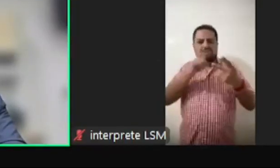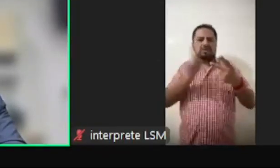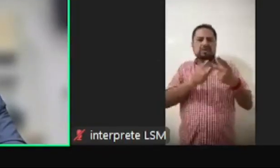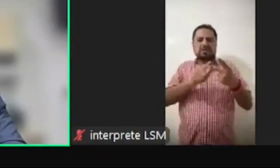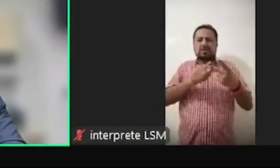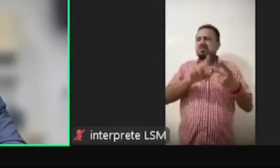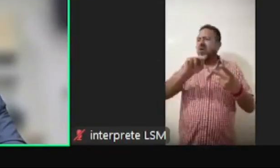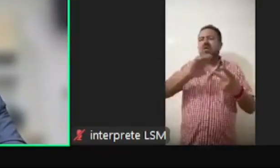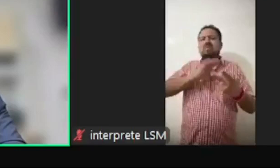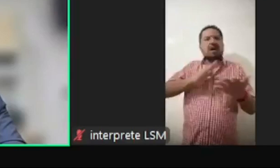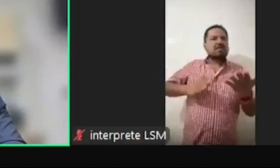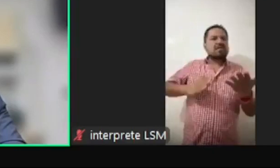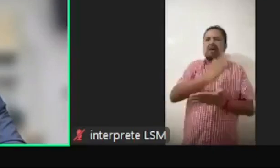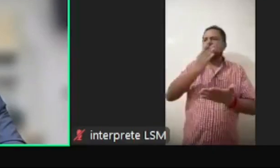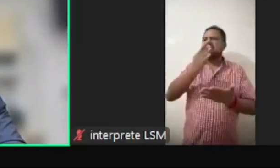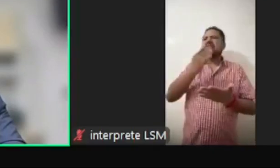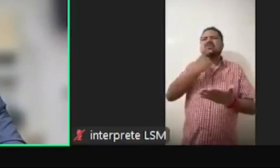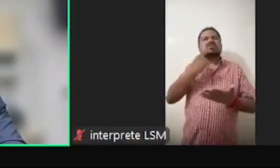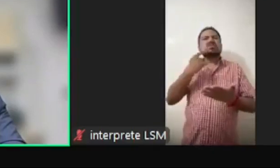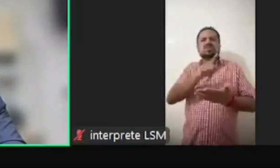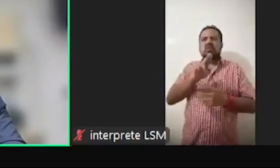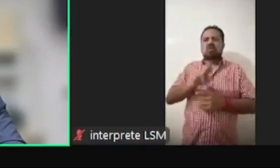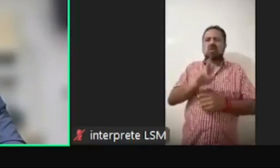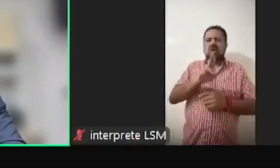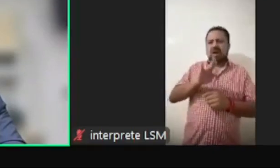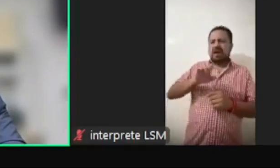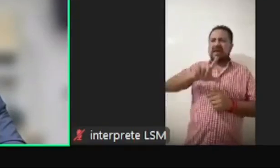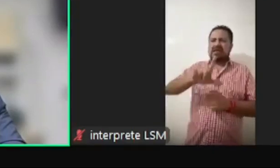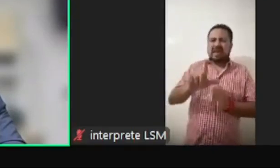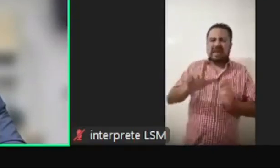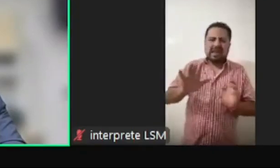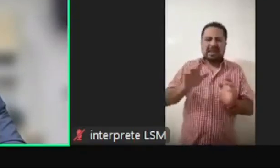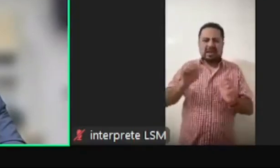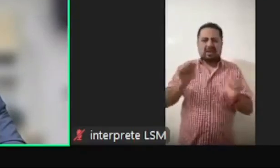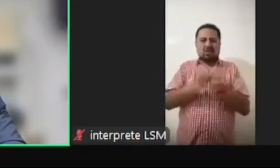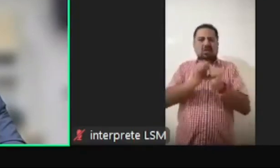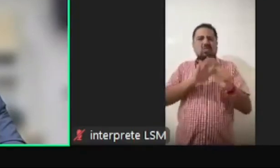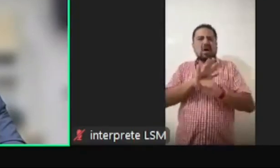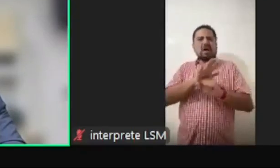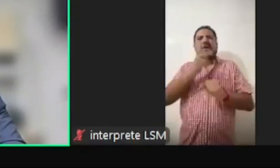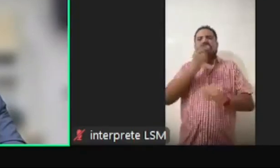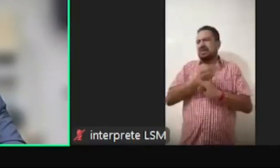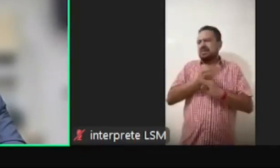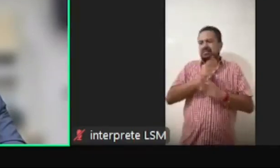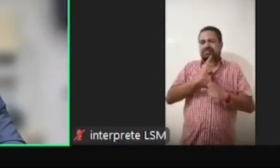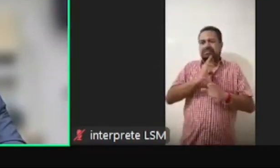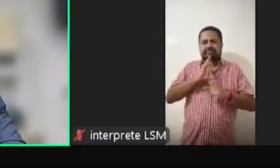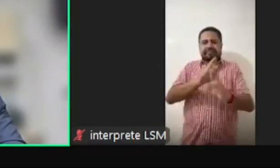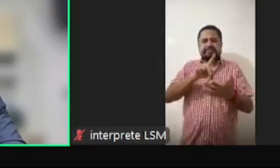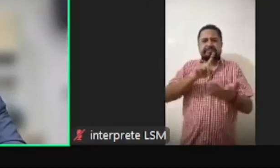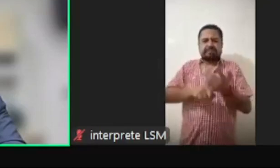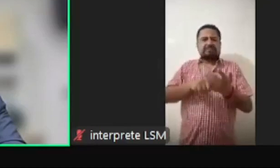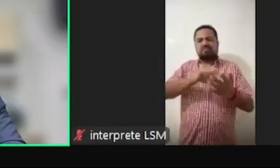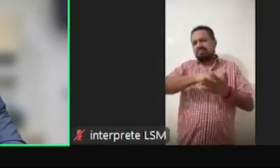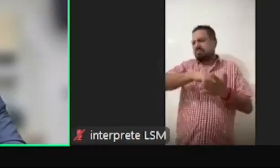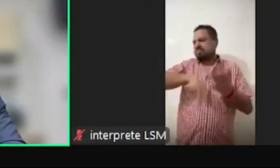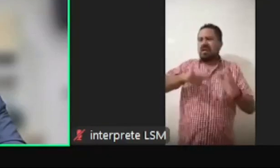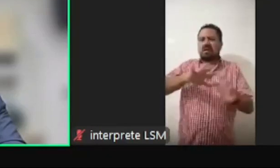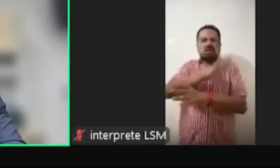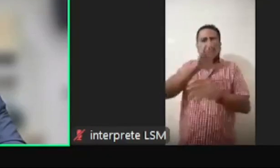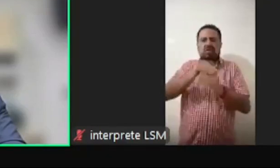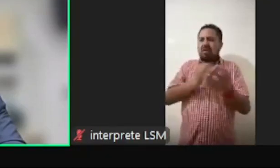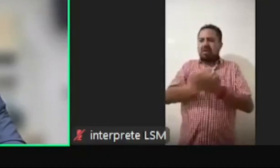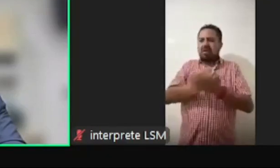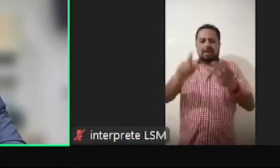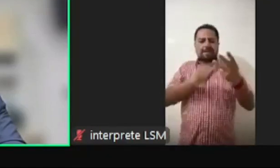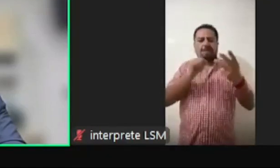los juicios promovidos por Uriel Joacín Zagal Magadán en términos de lo expuesto en la presente resolución y se desechan de plano. Tercero, gloses de